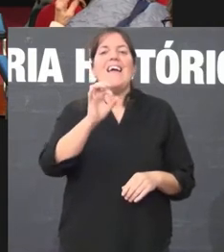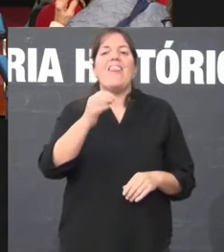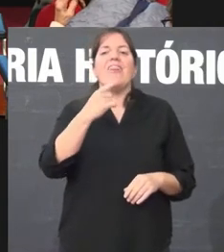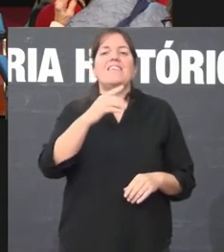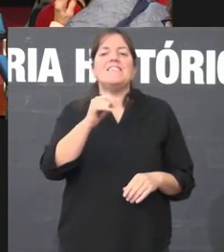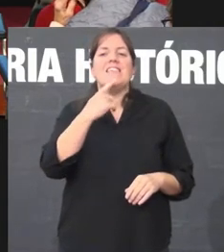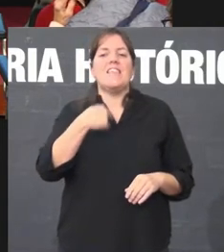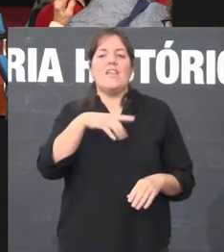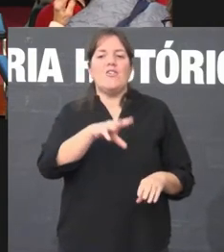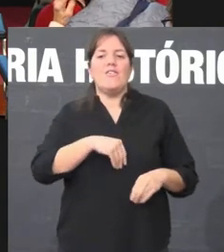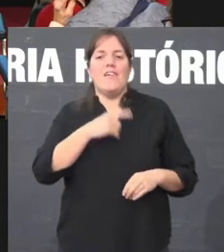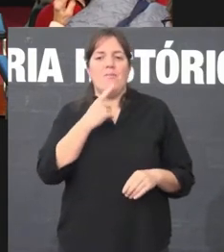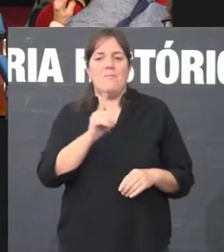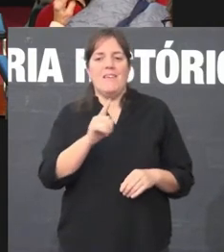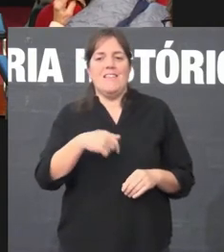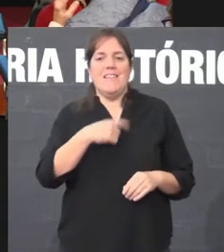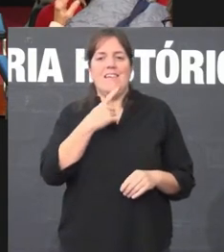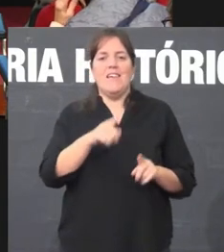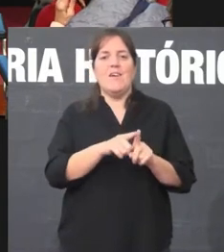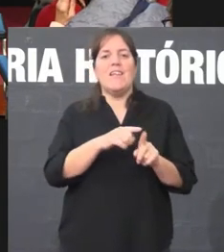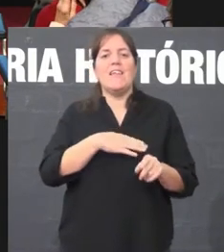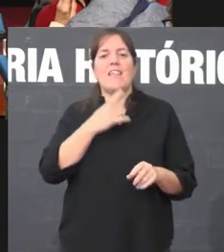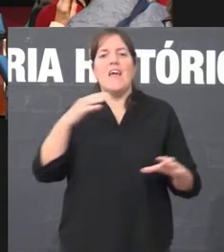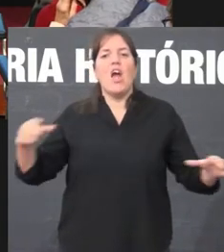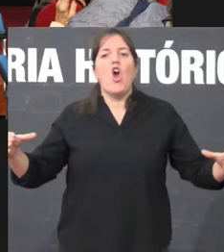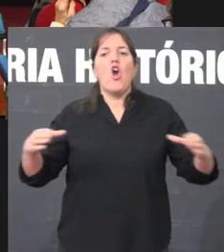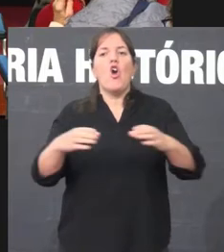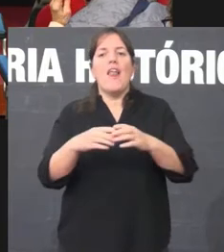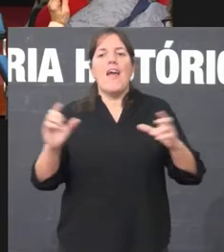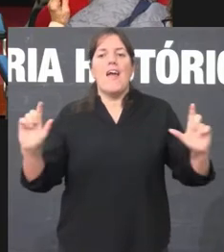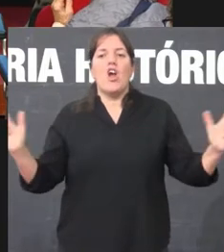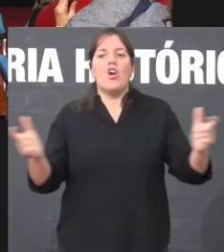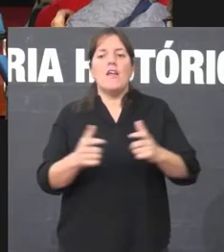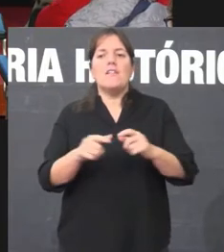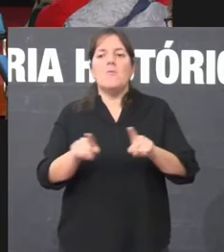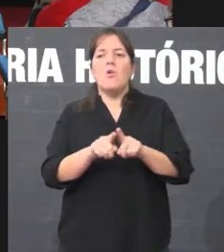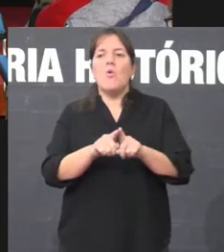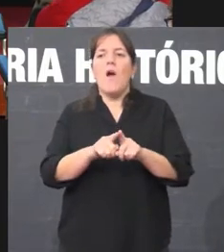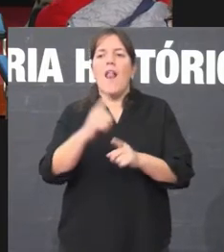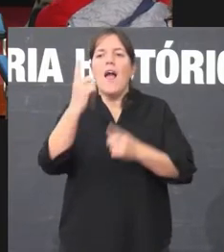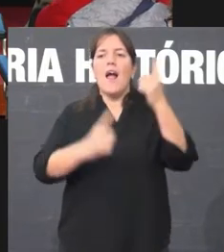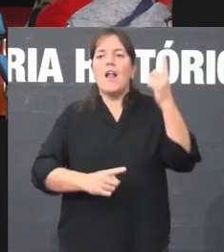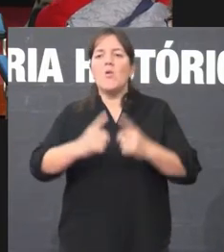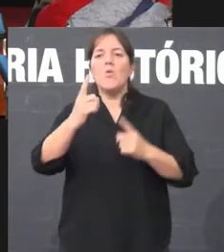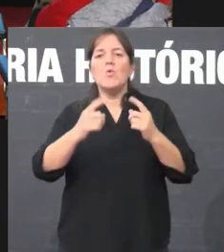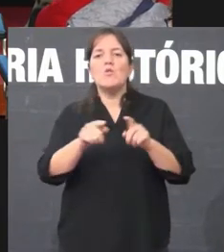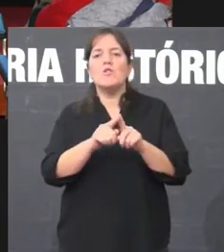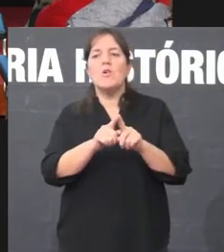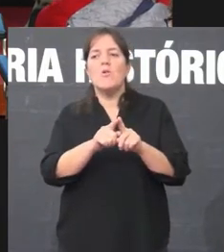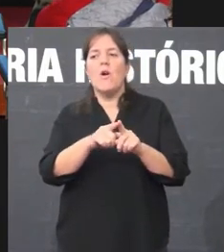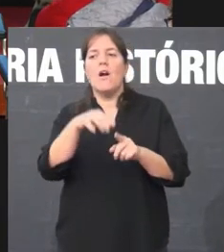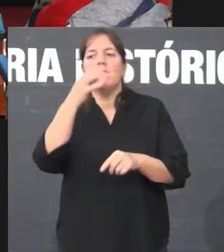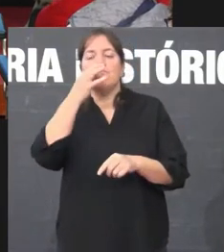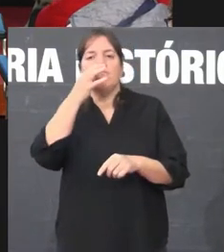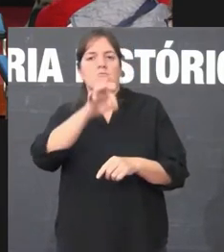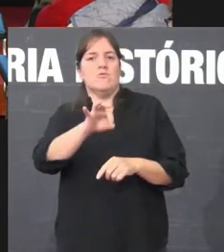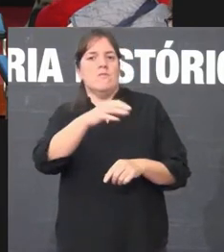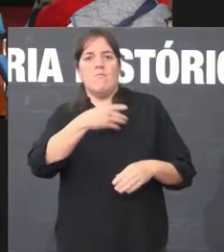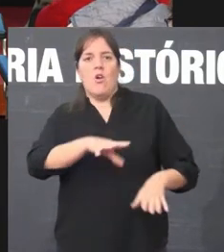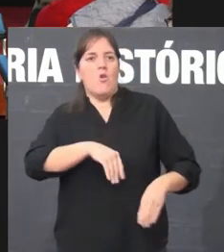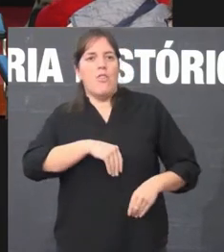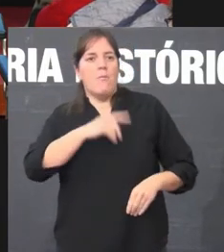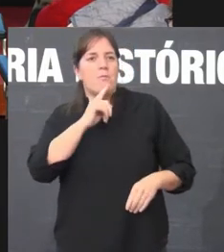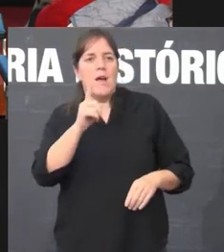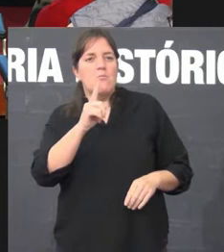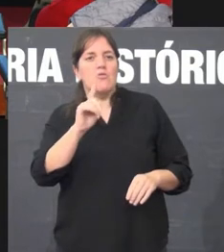a posibilidad de que colectivamente podamos ser disidentes de un Estado, de unha democracia,